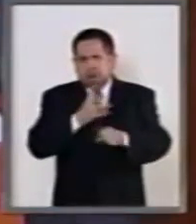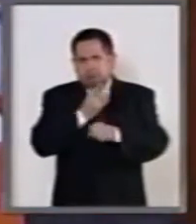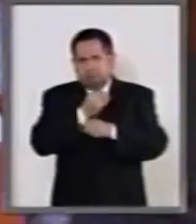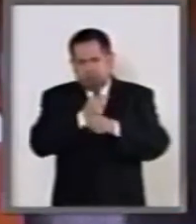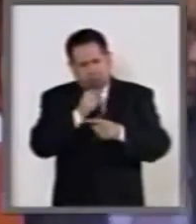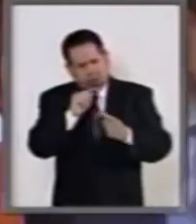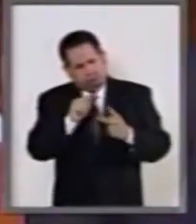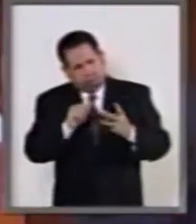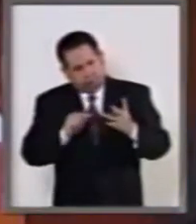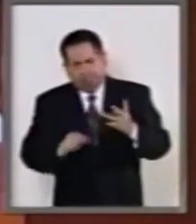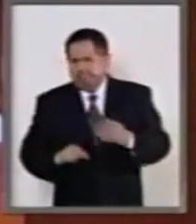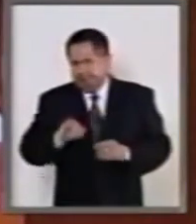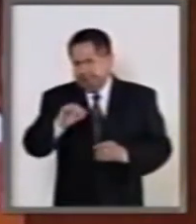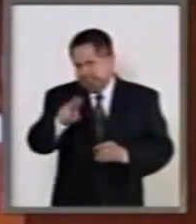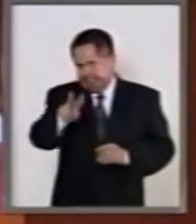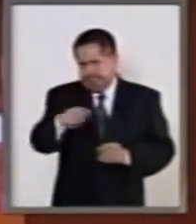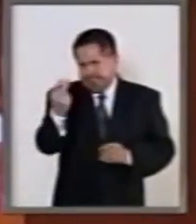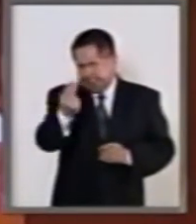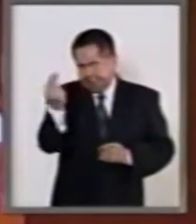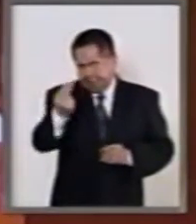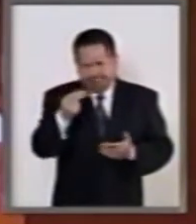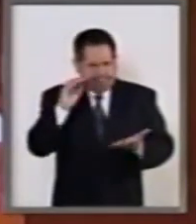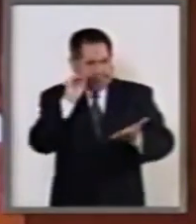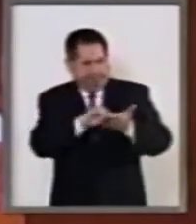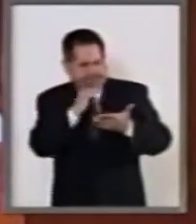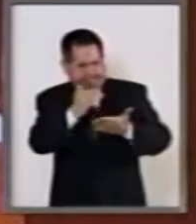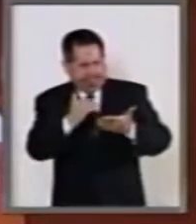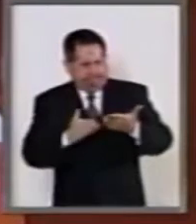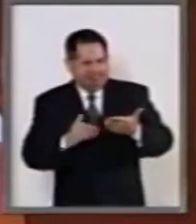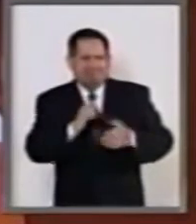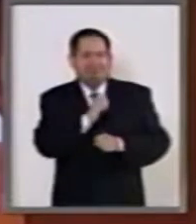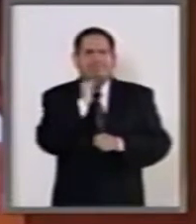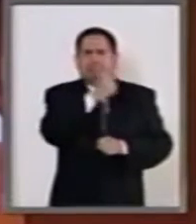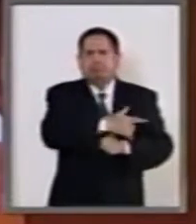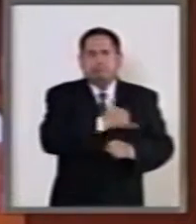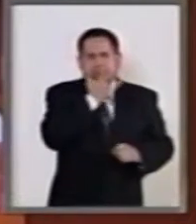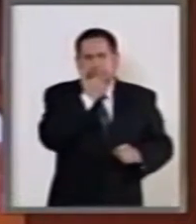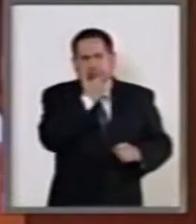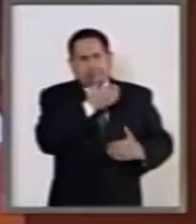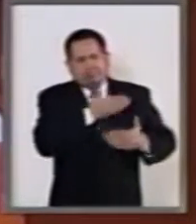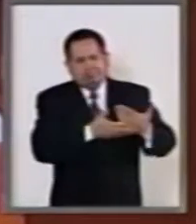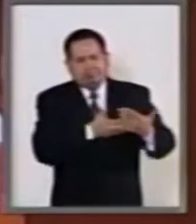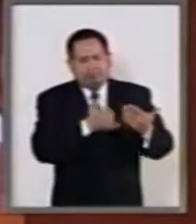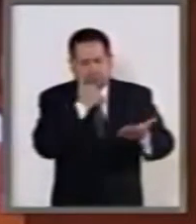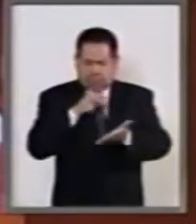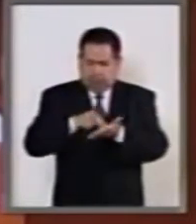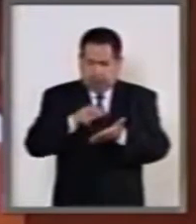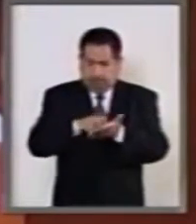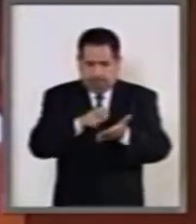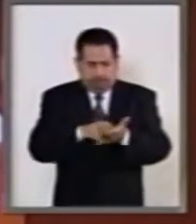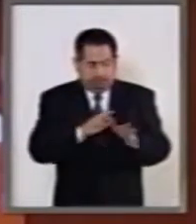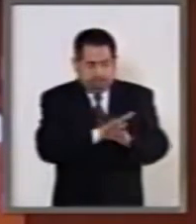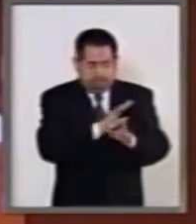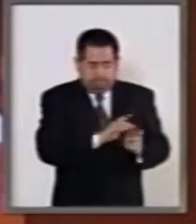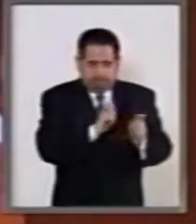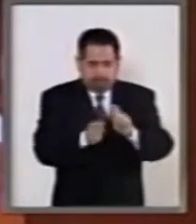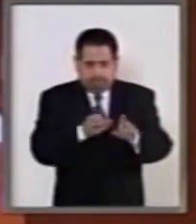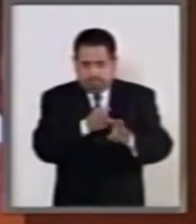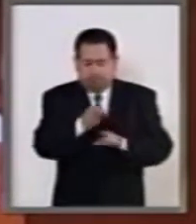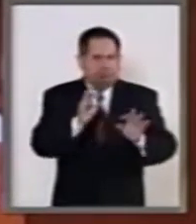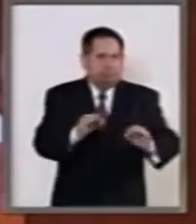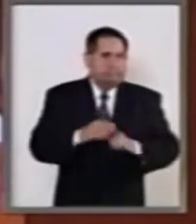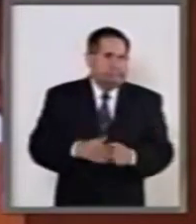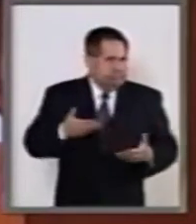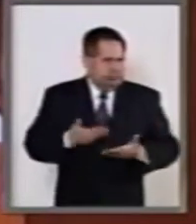evidentemente resultan necesarias para corregir algunos cabos sueltos en esta legislación, ahora que nos